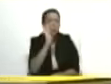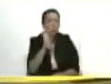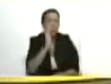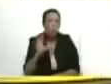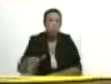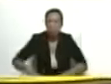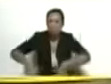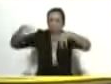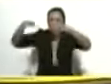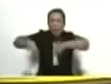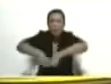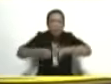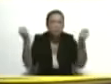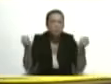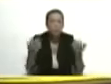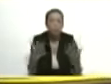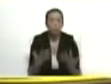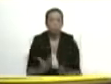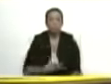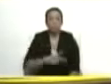Basura, destrucción.